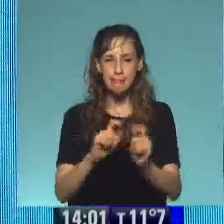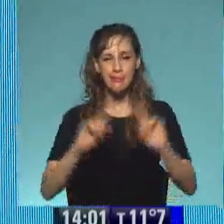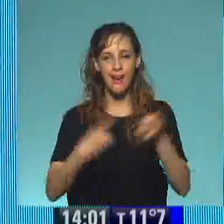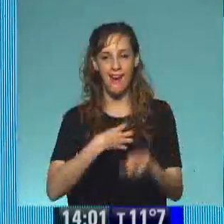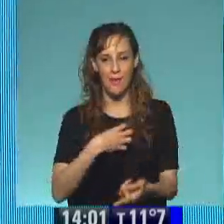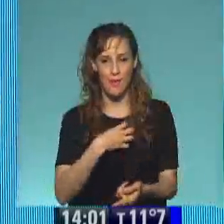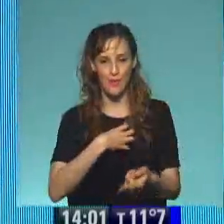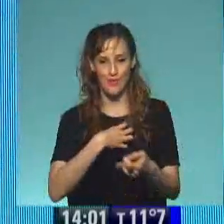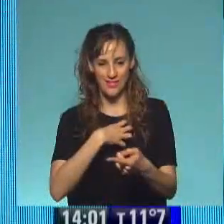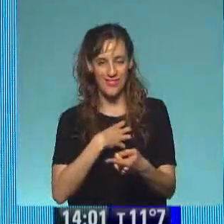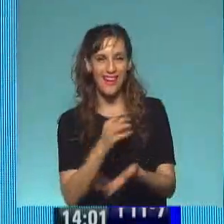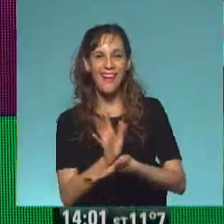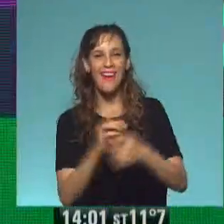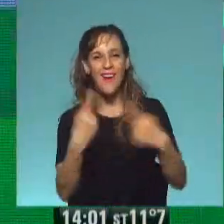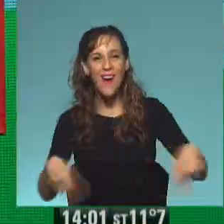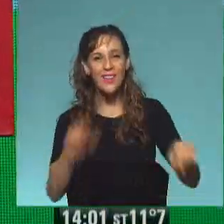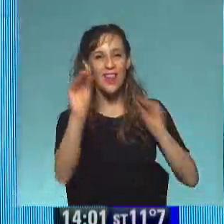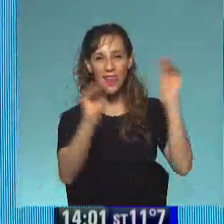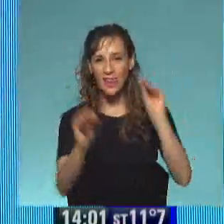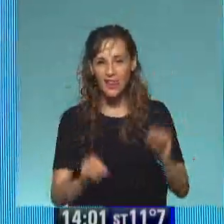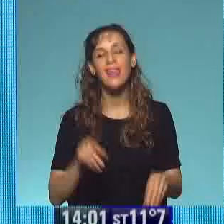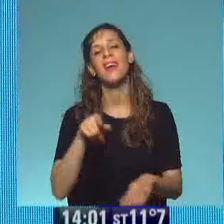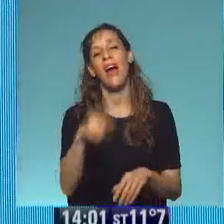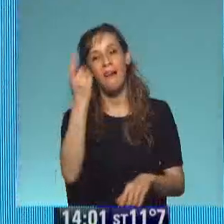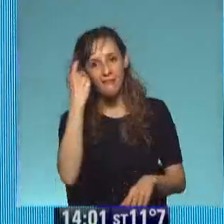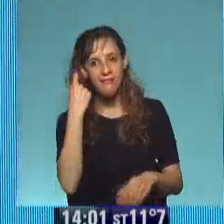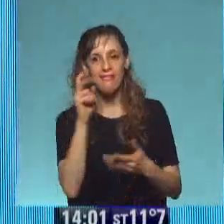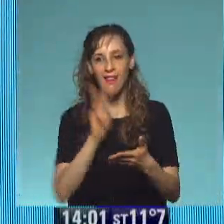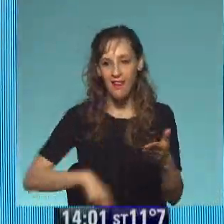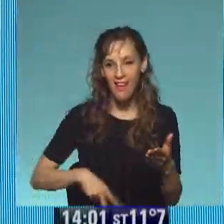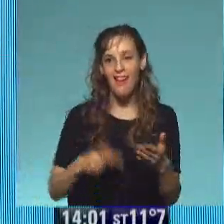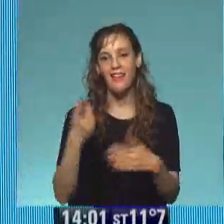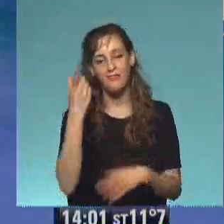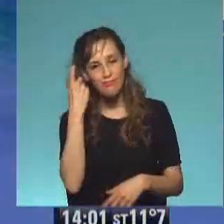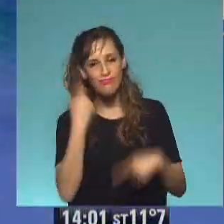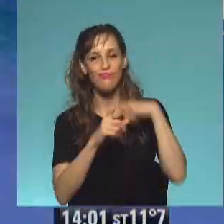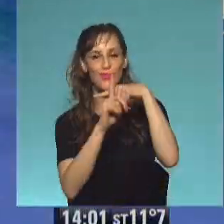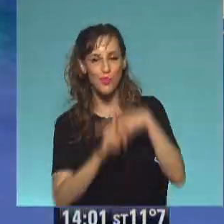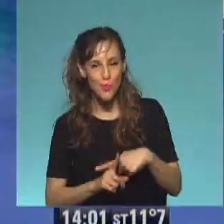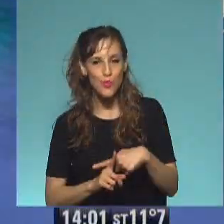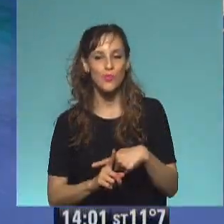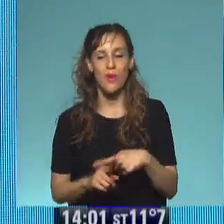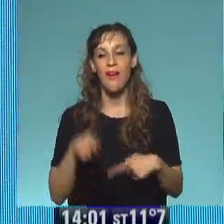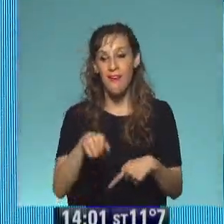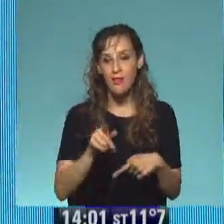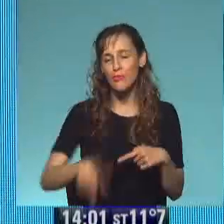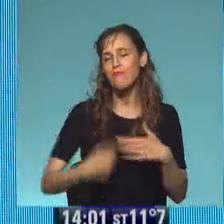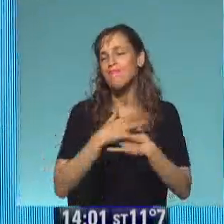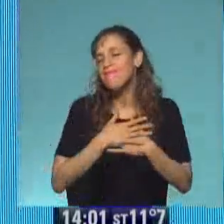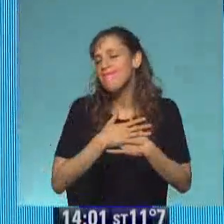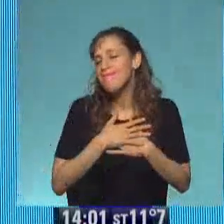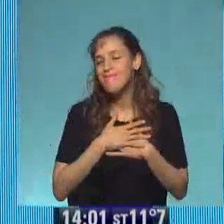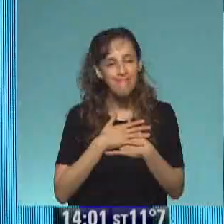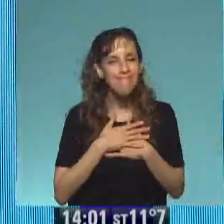quedan los dibujos pegados por ahí. Que están aprendiendo a leer, que están aprendiendo a hacer las sumas. La verdad que nos pone muy, muy, muy